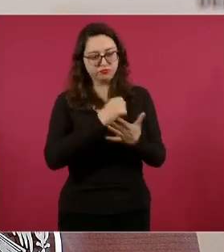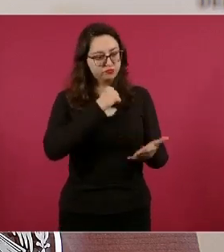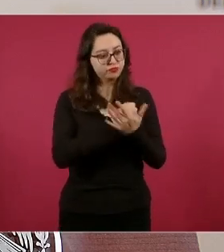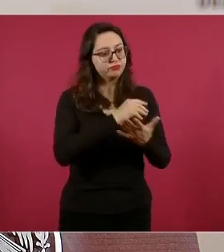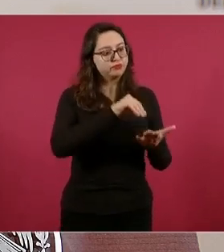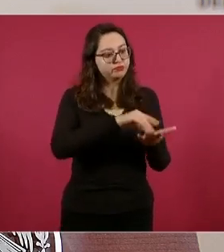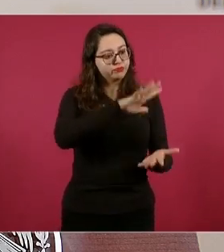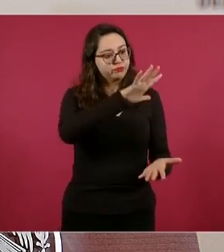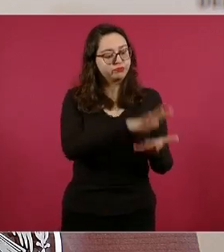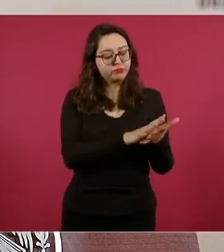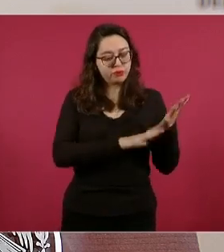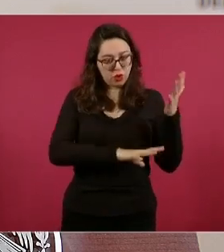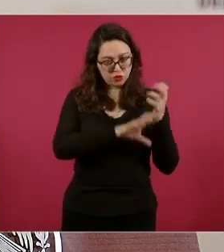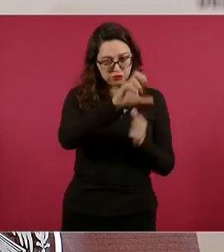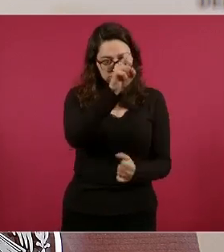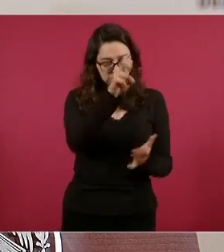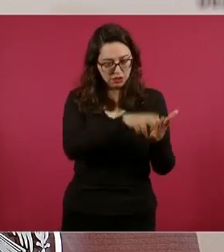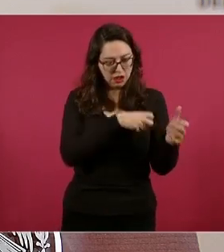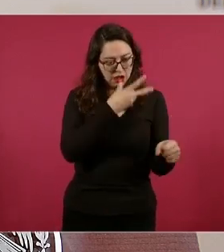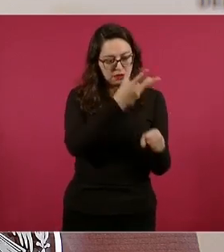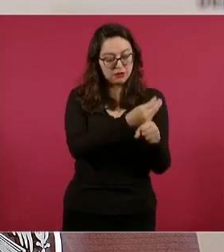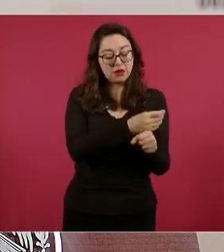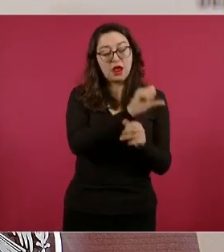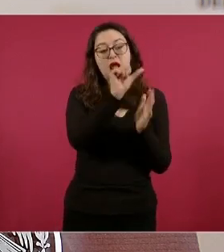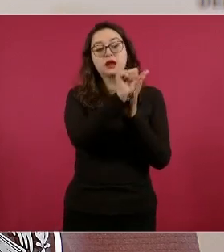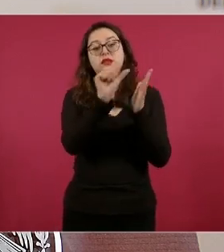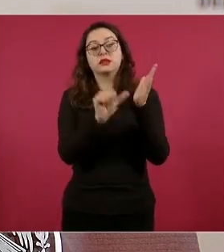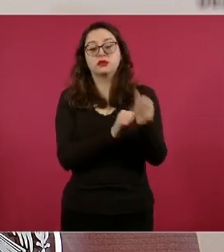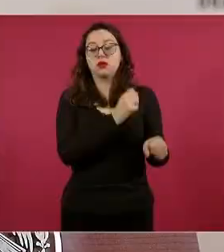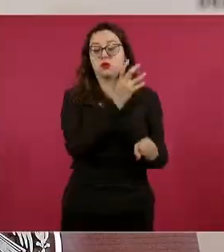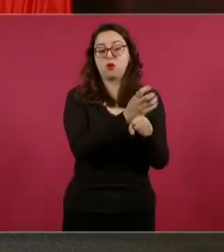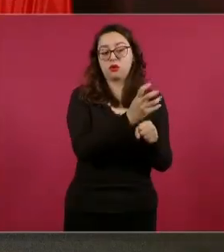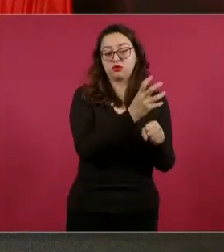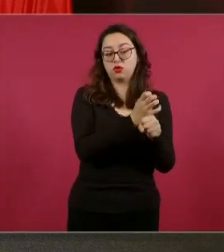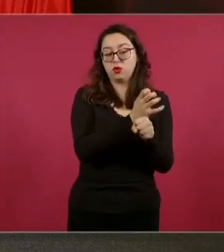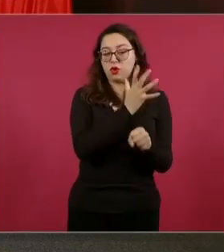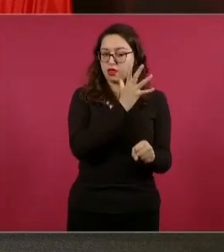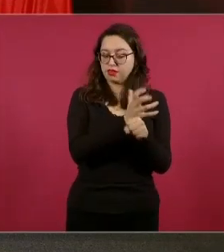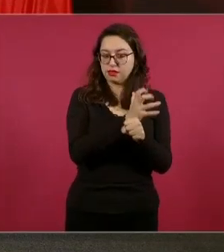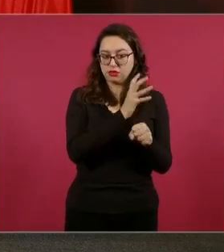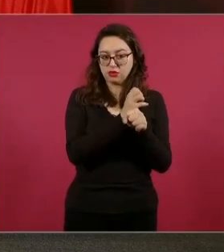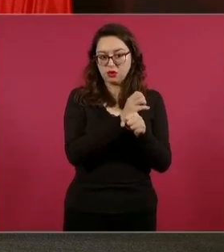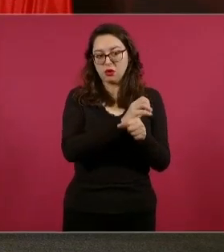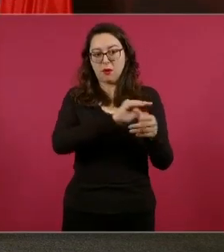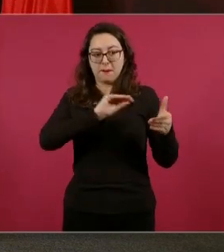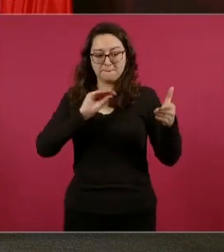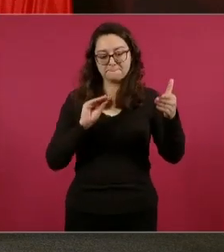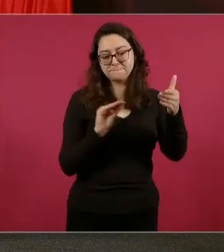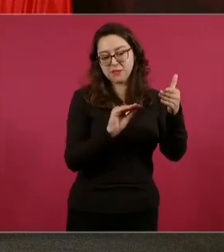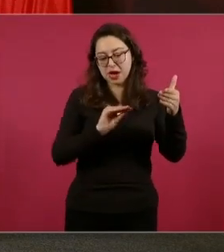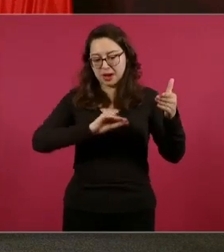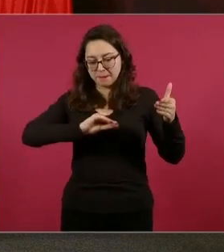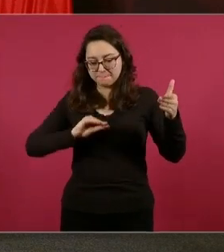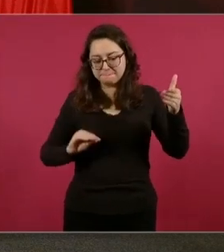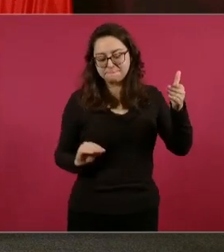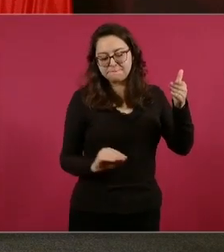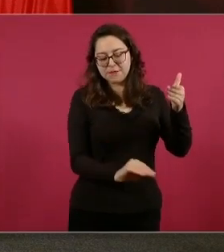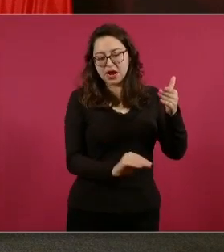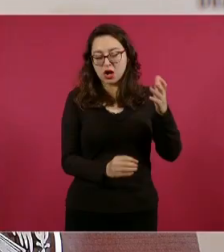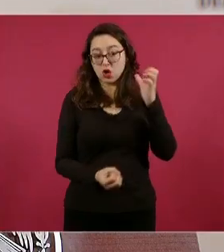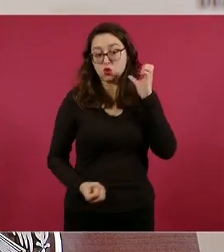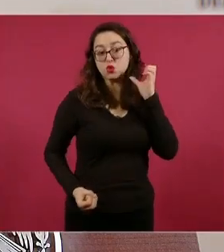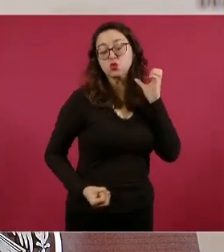en adicionar disposiciones a los artículos cuarto y quinto de la Constitución Política de los Estados Unidos